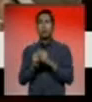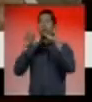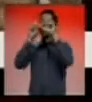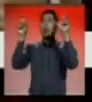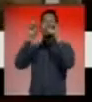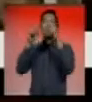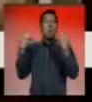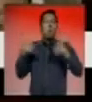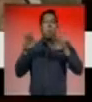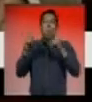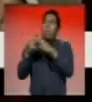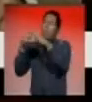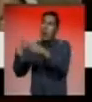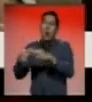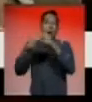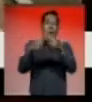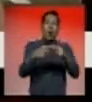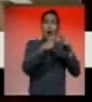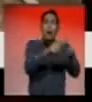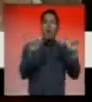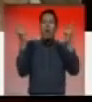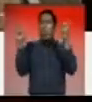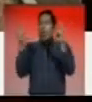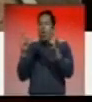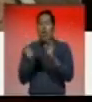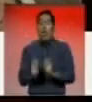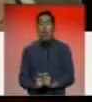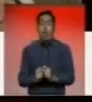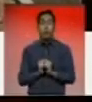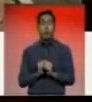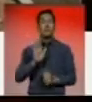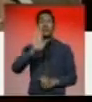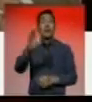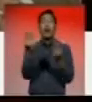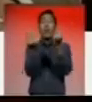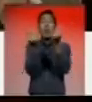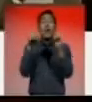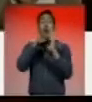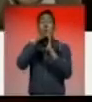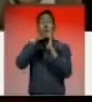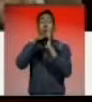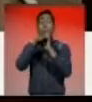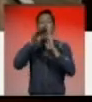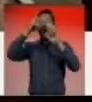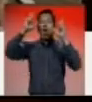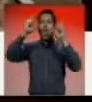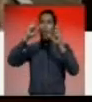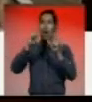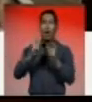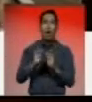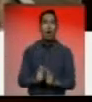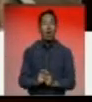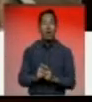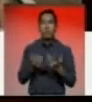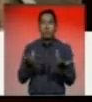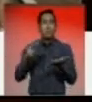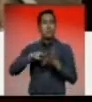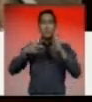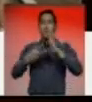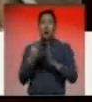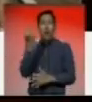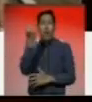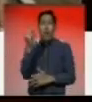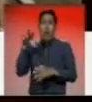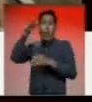y esto a su vez provocó que esa cartera de los bancos sea entre comillas garantía suficiente